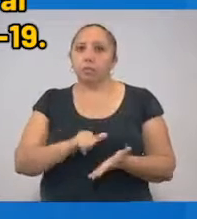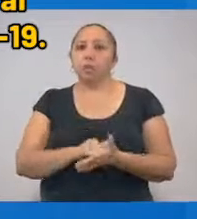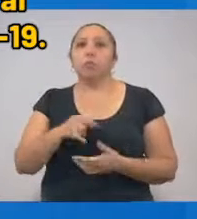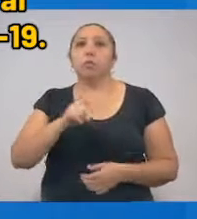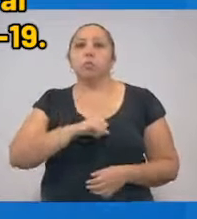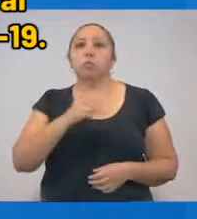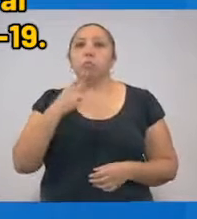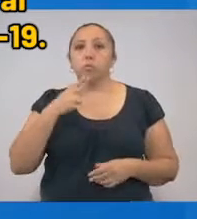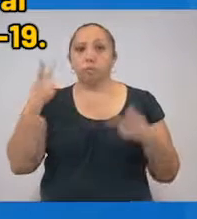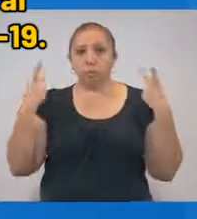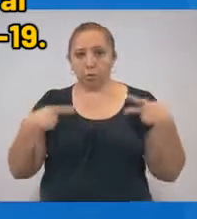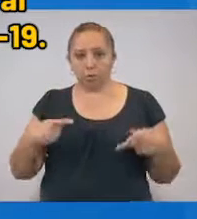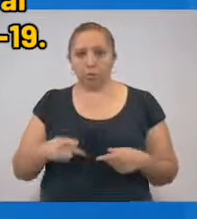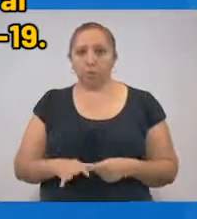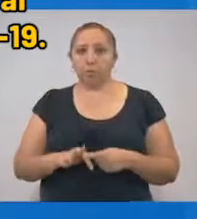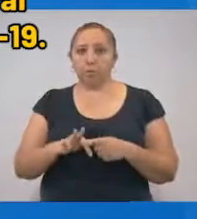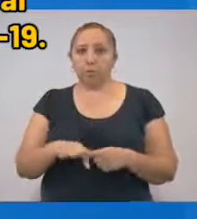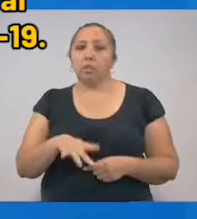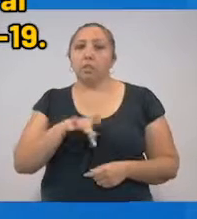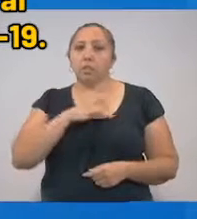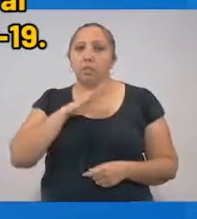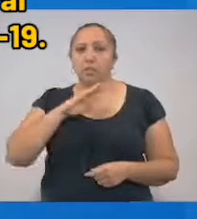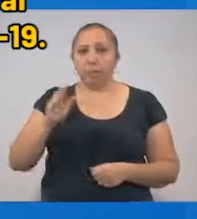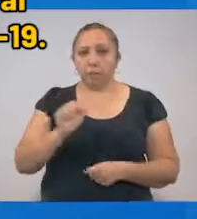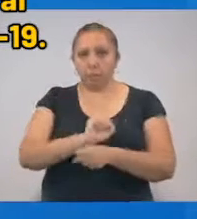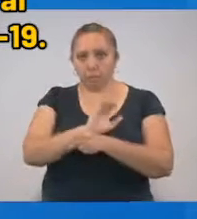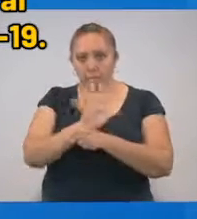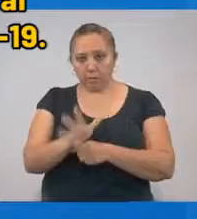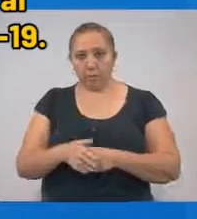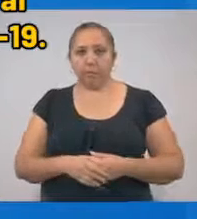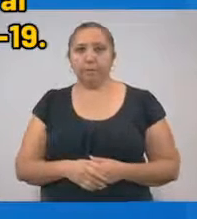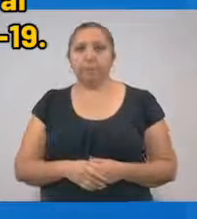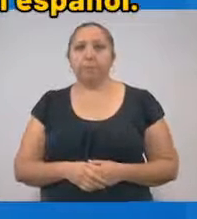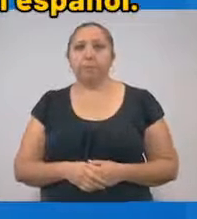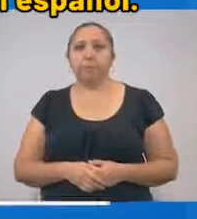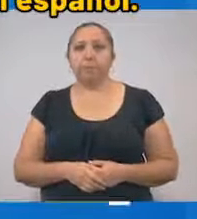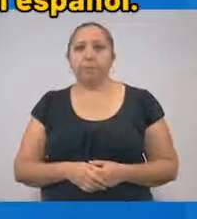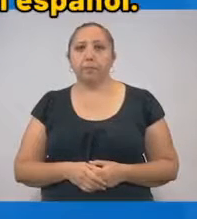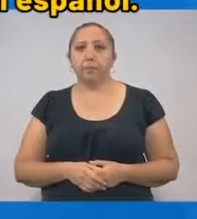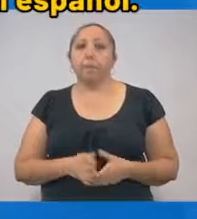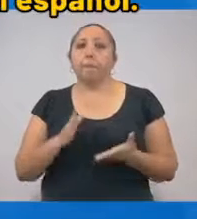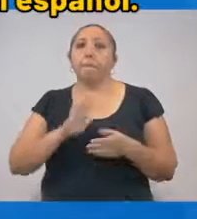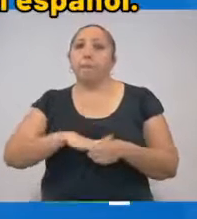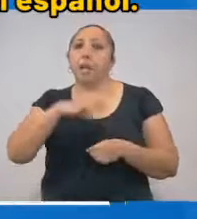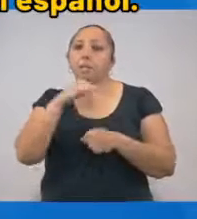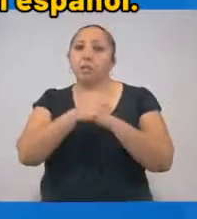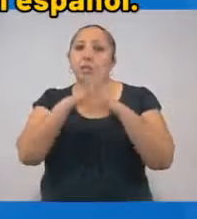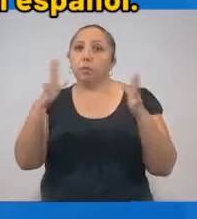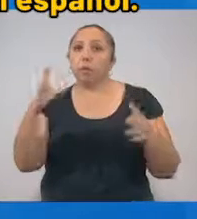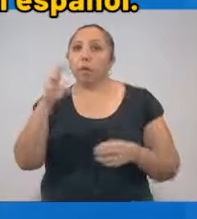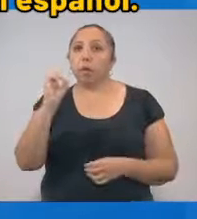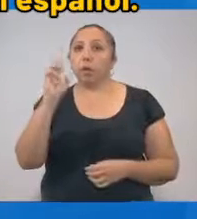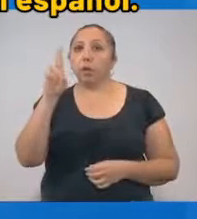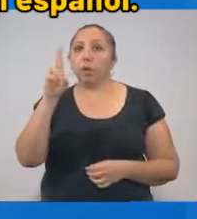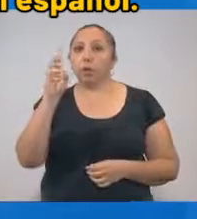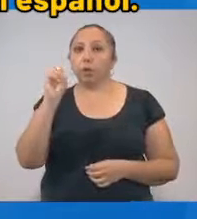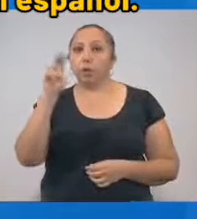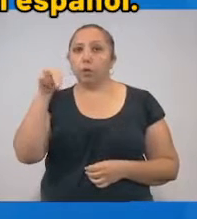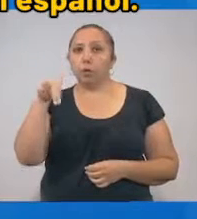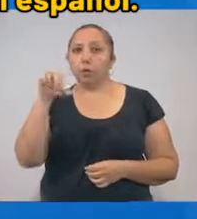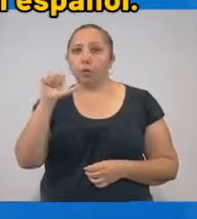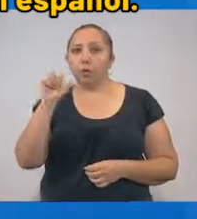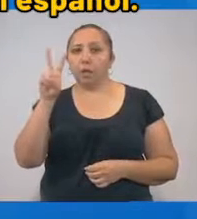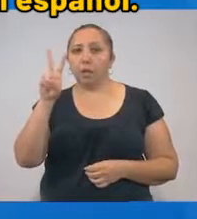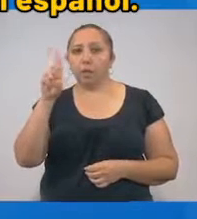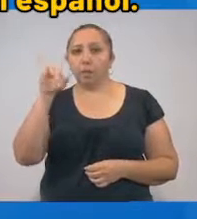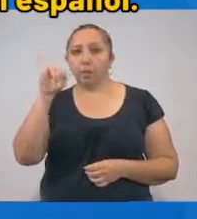uso exclusivo de personas que presenten síntomas del coronavirus COVID-19. Hay más información sobre el COVID-19 en la página de